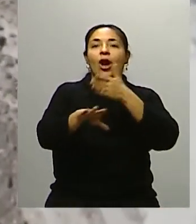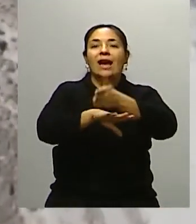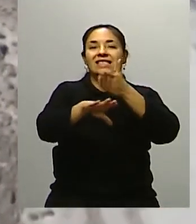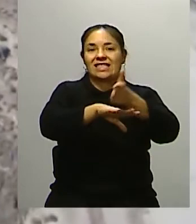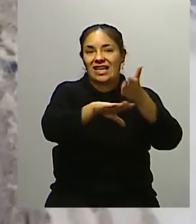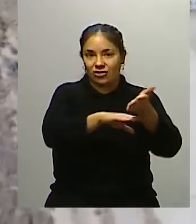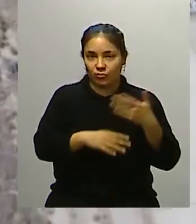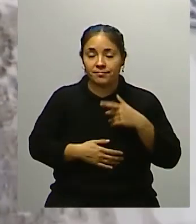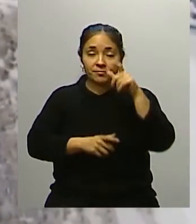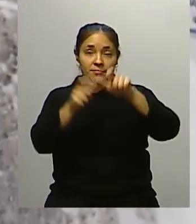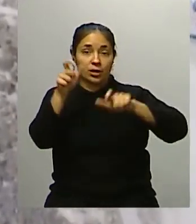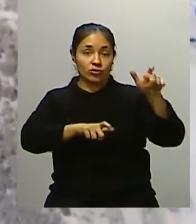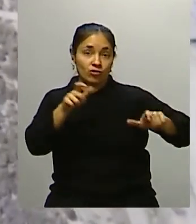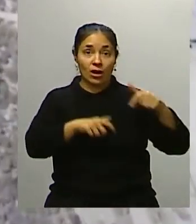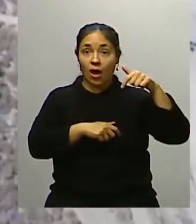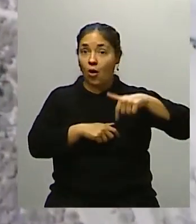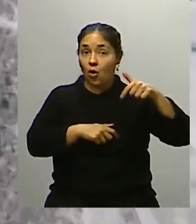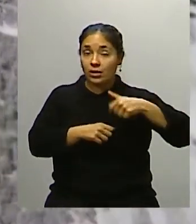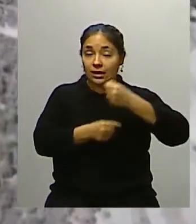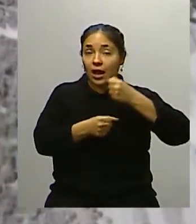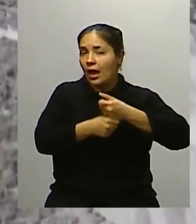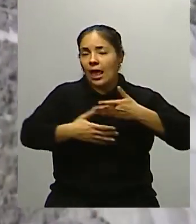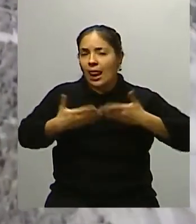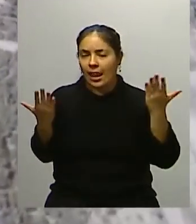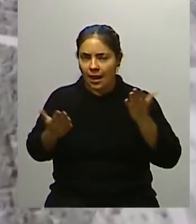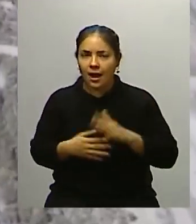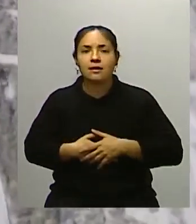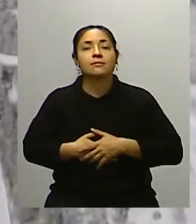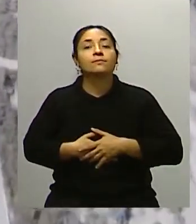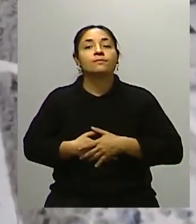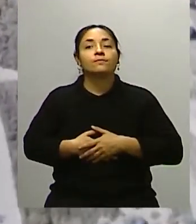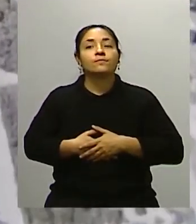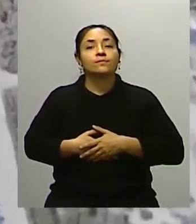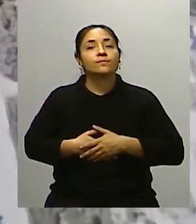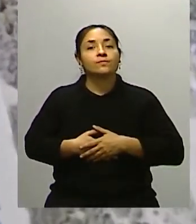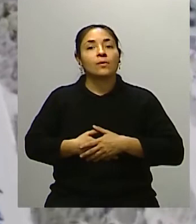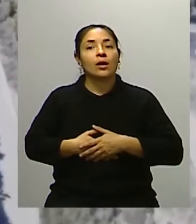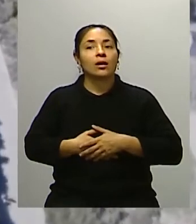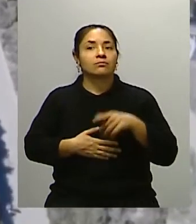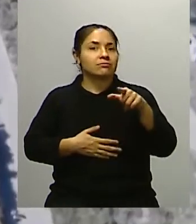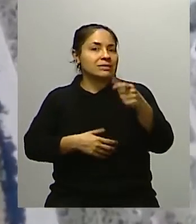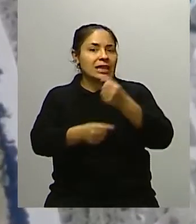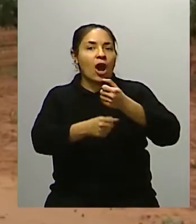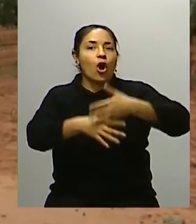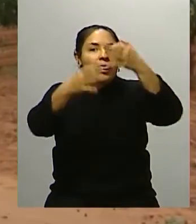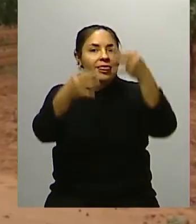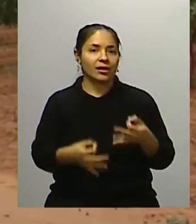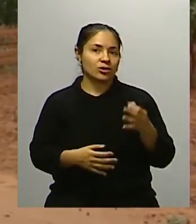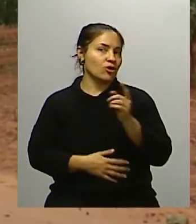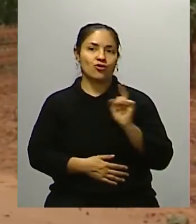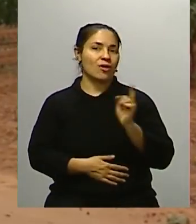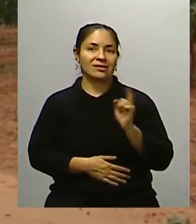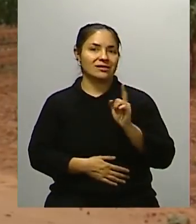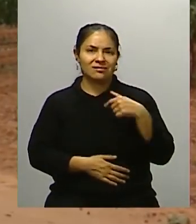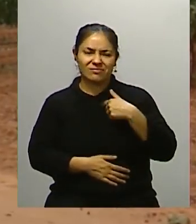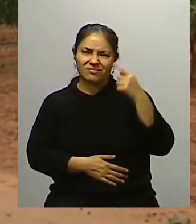Las personas hoy por hoy, o los trabajadores en general, no dignifican este tipo de trabajo o quizás lo ven